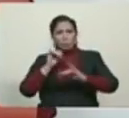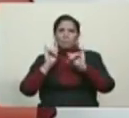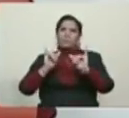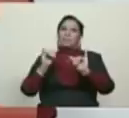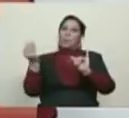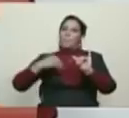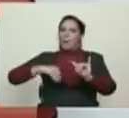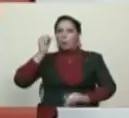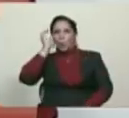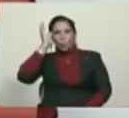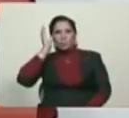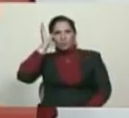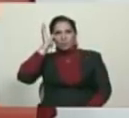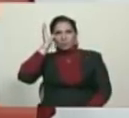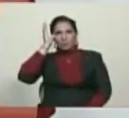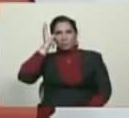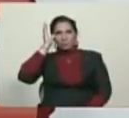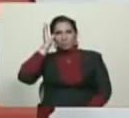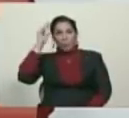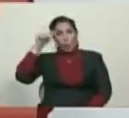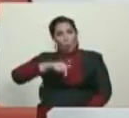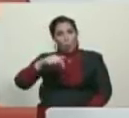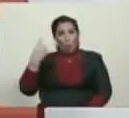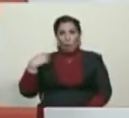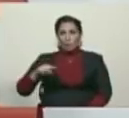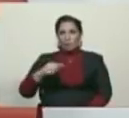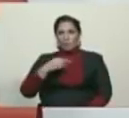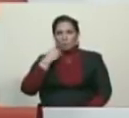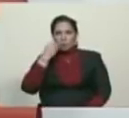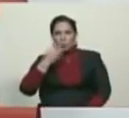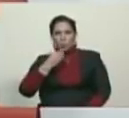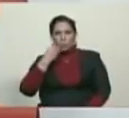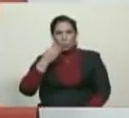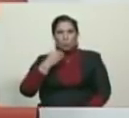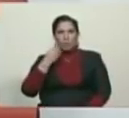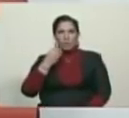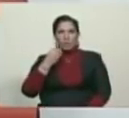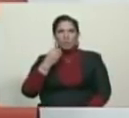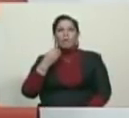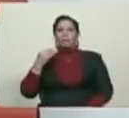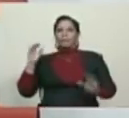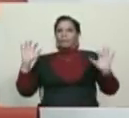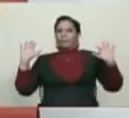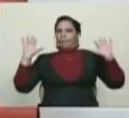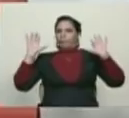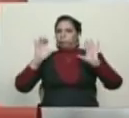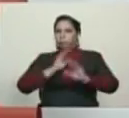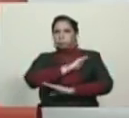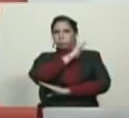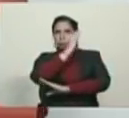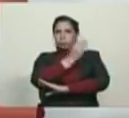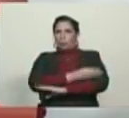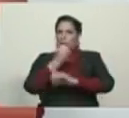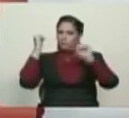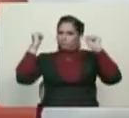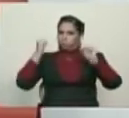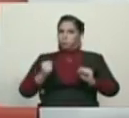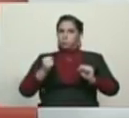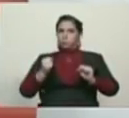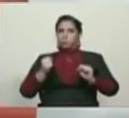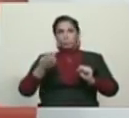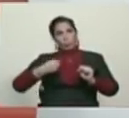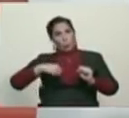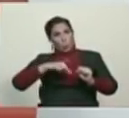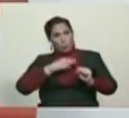más conciencia. Hoy tenemos aquí una juventud cargada de fuerza. De verdad, nosotros nos